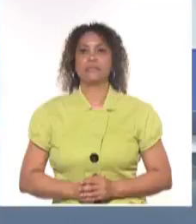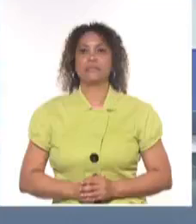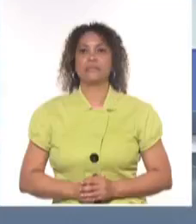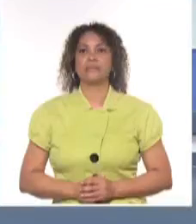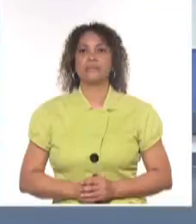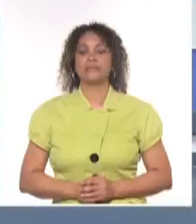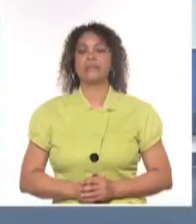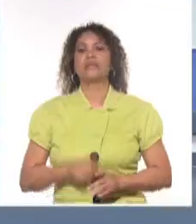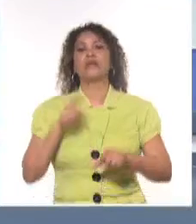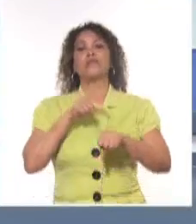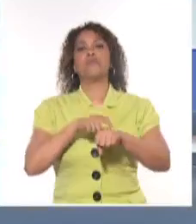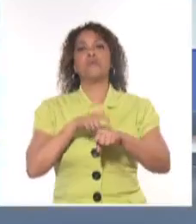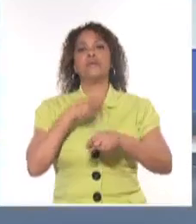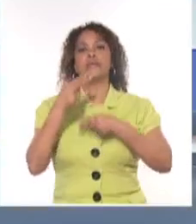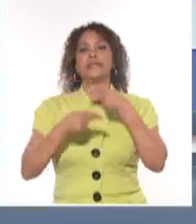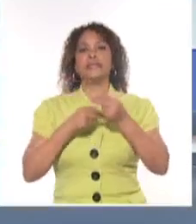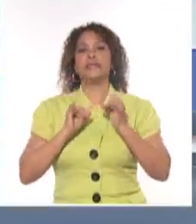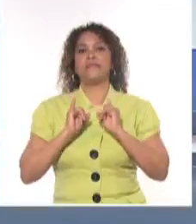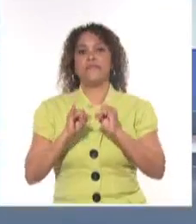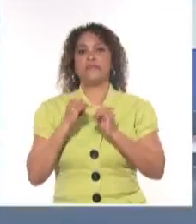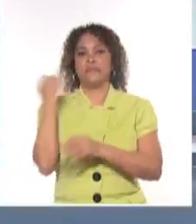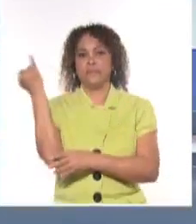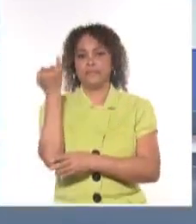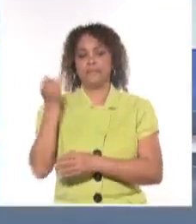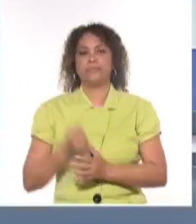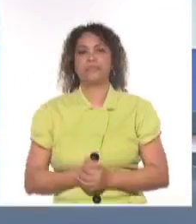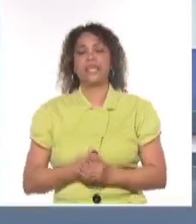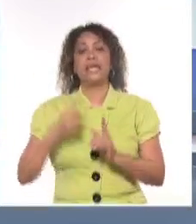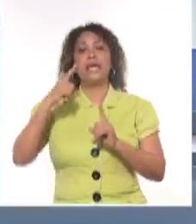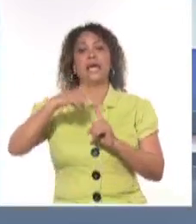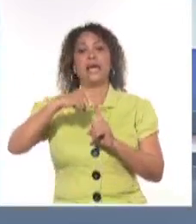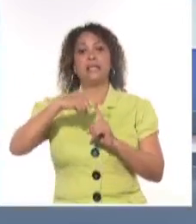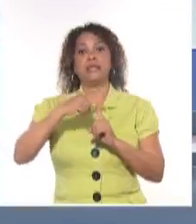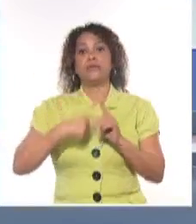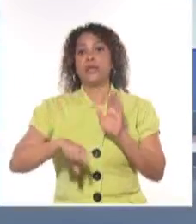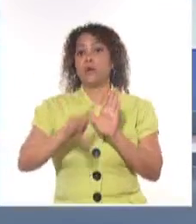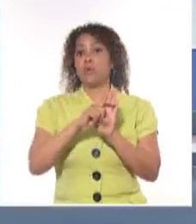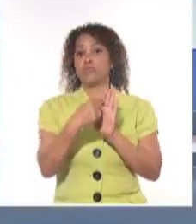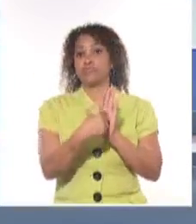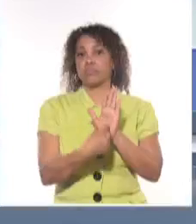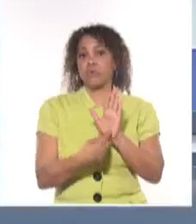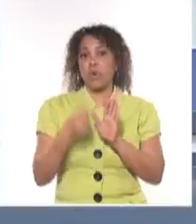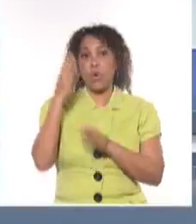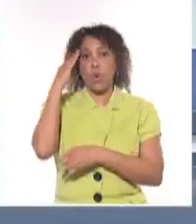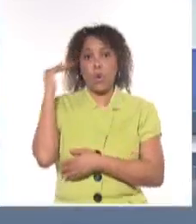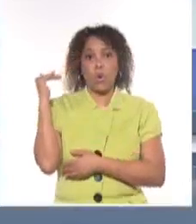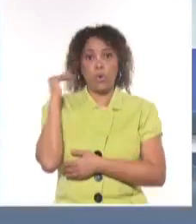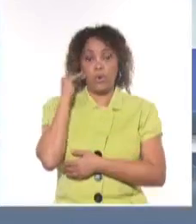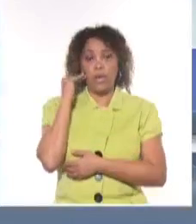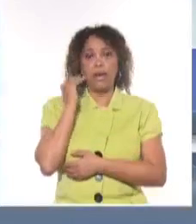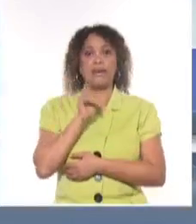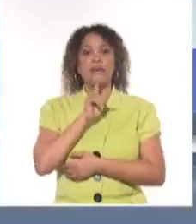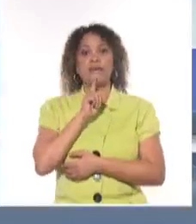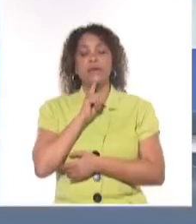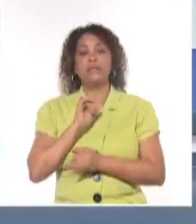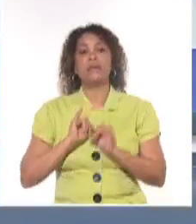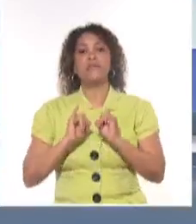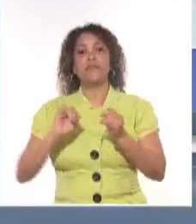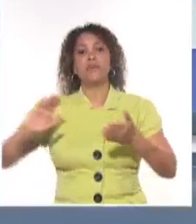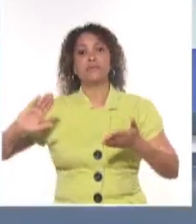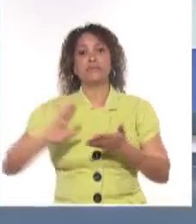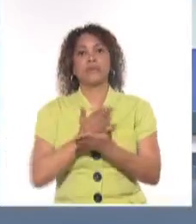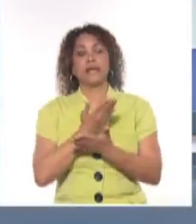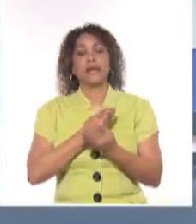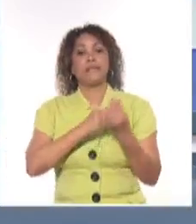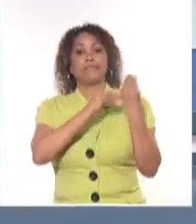Buen momento para revisar temas internacionales. El Tribunal Constitucional de Corea del Sur confirmó este viernes la destitución del presidente Yoon